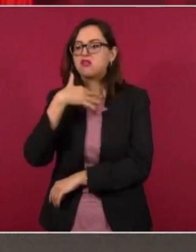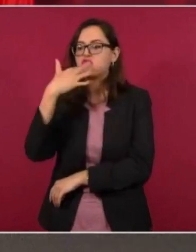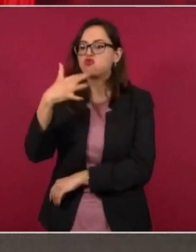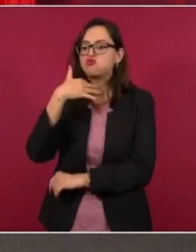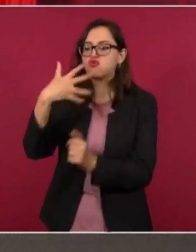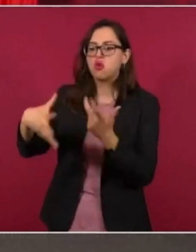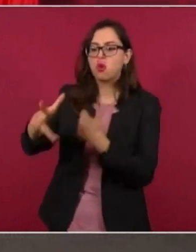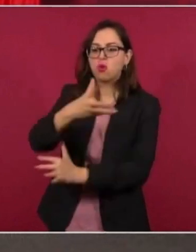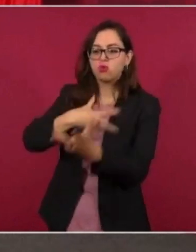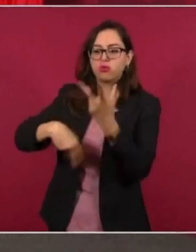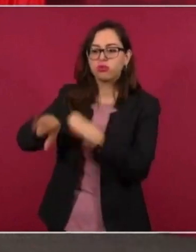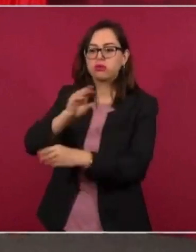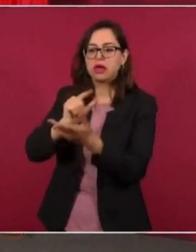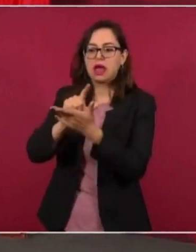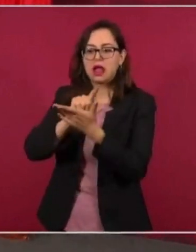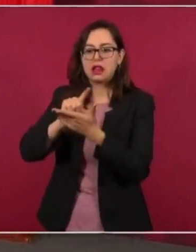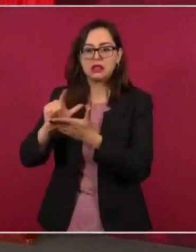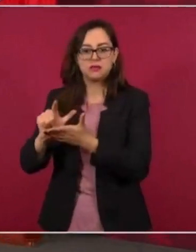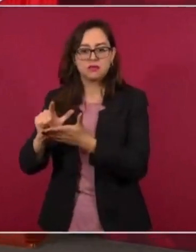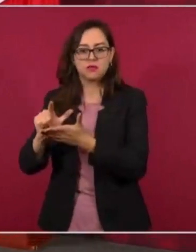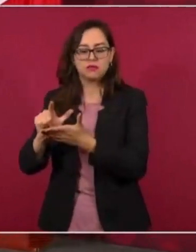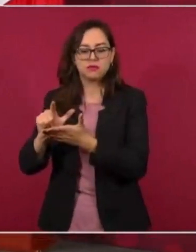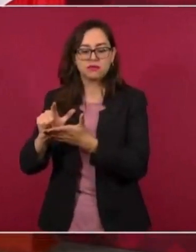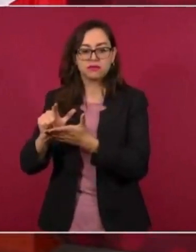que sí era delito grave.